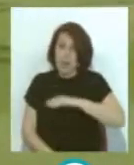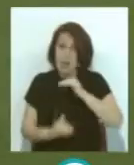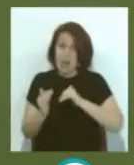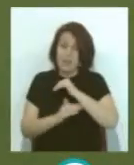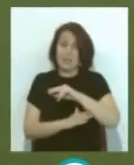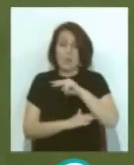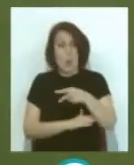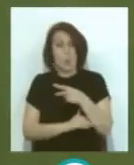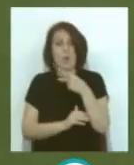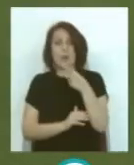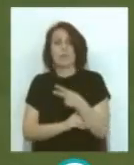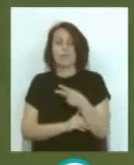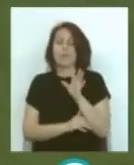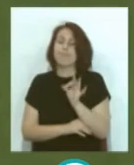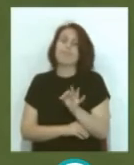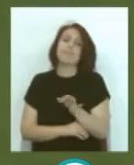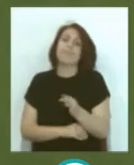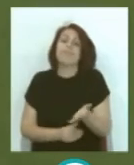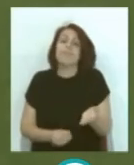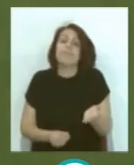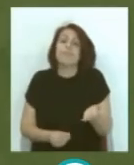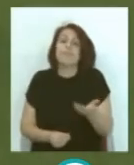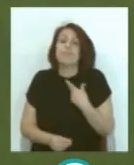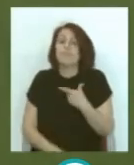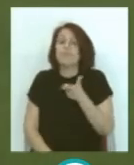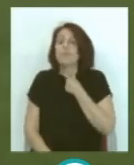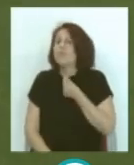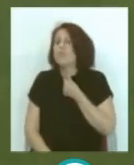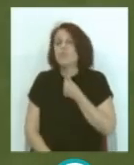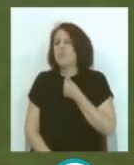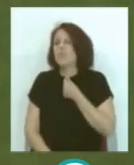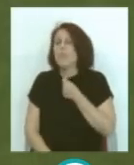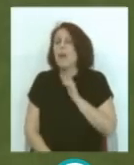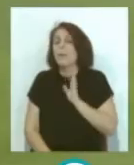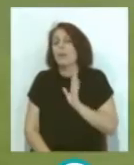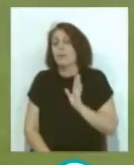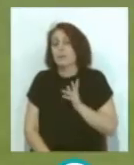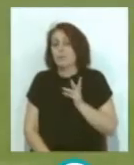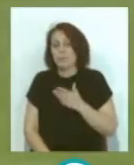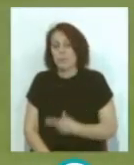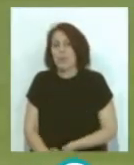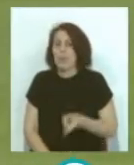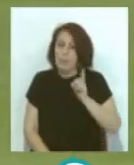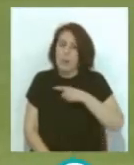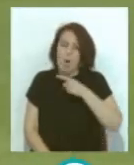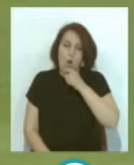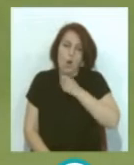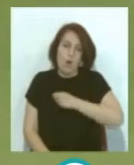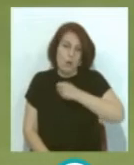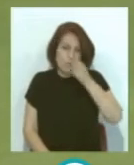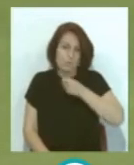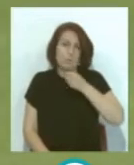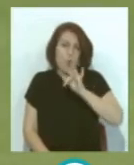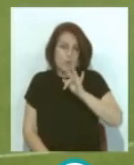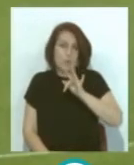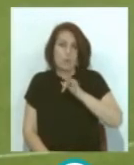segunda división. La verdad que no me gustó del todo el árbitro, pero bueno. Siempre es positivo también que los colegiados pues sepan